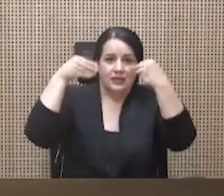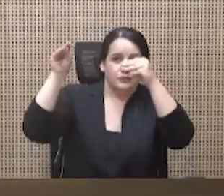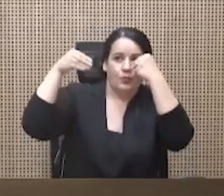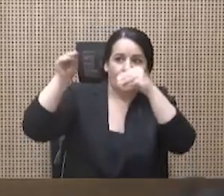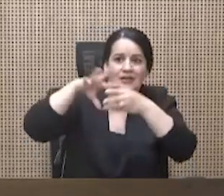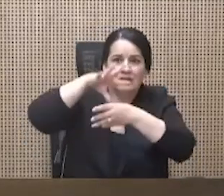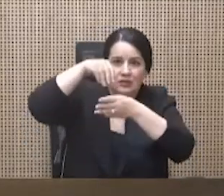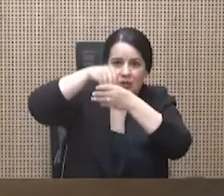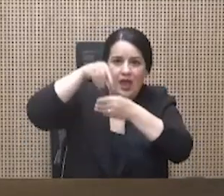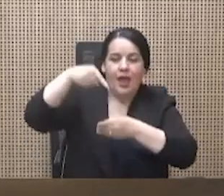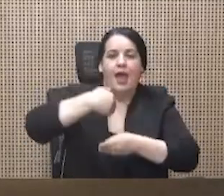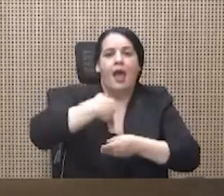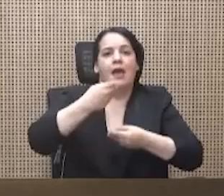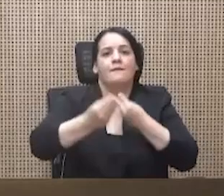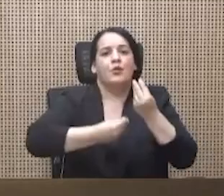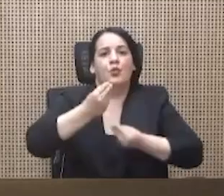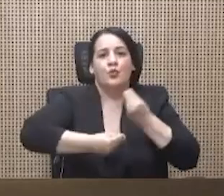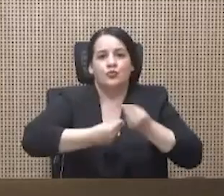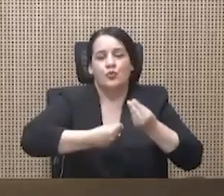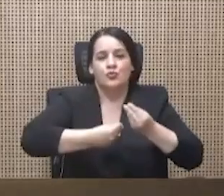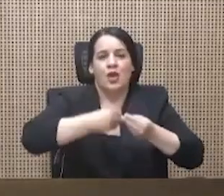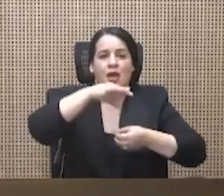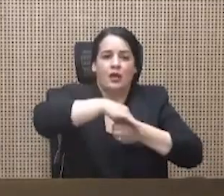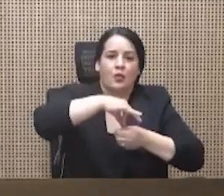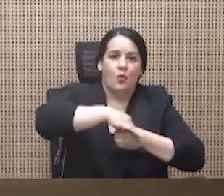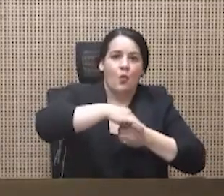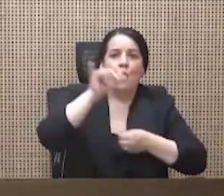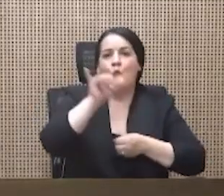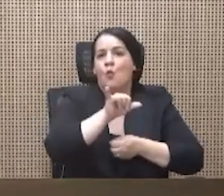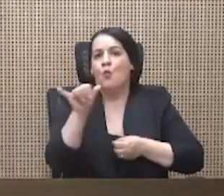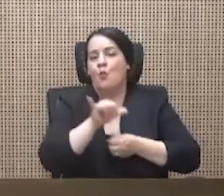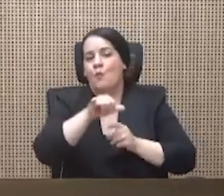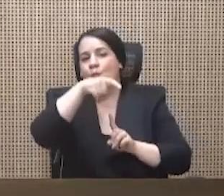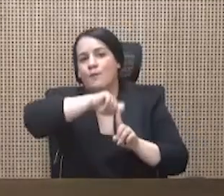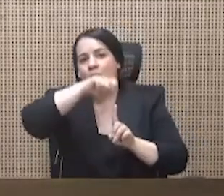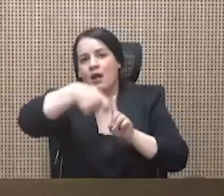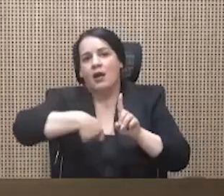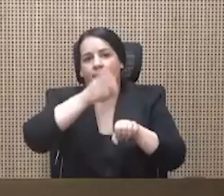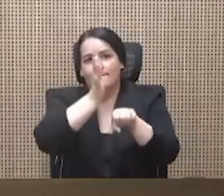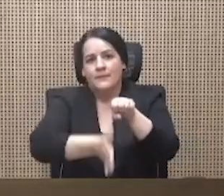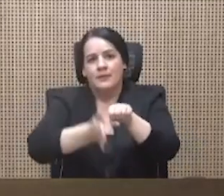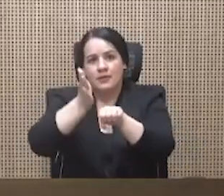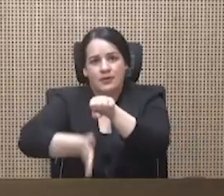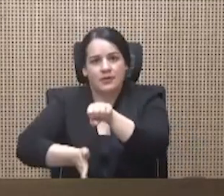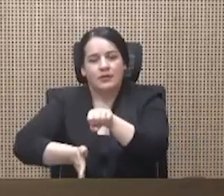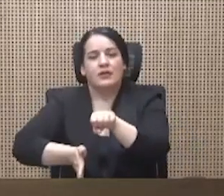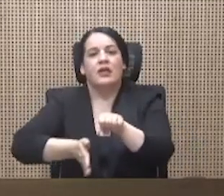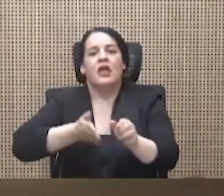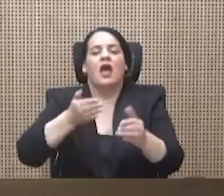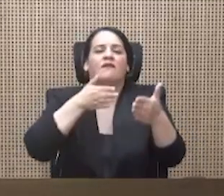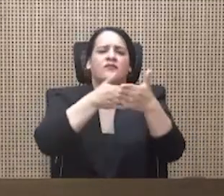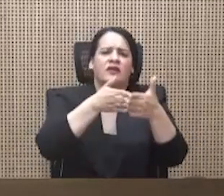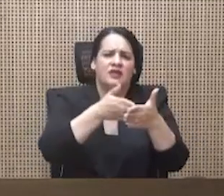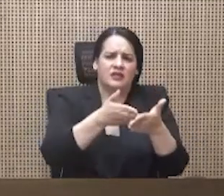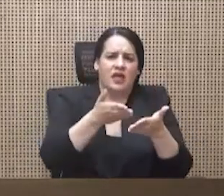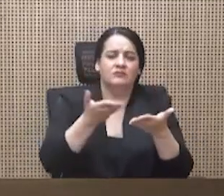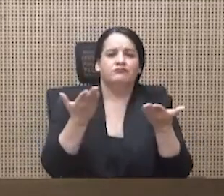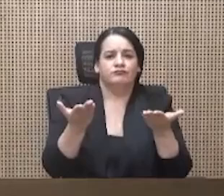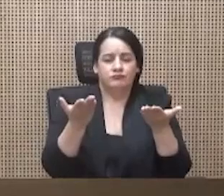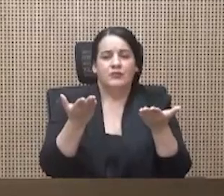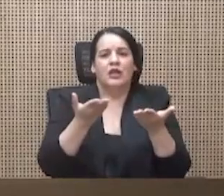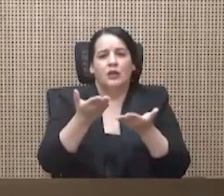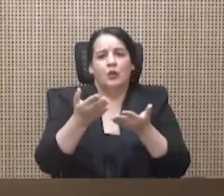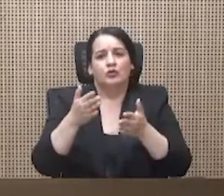productos agrícolas como el banano y la piña. Además, afecta la actividad y los servicios turísticos, pese a que